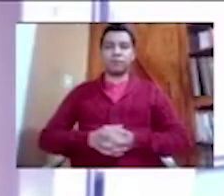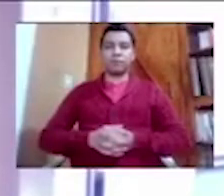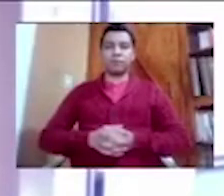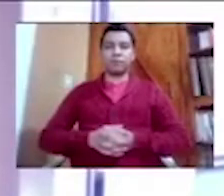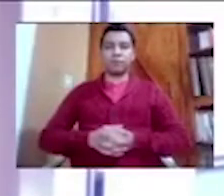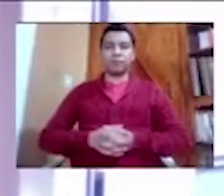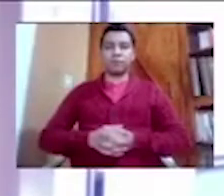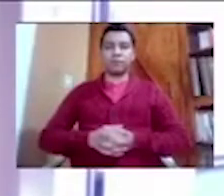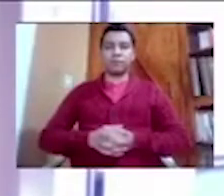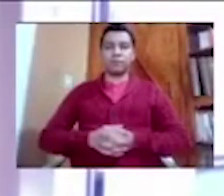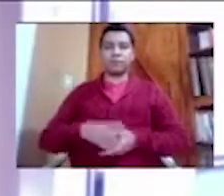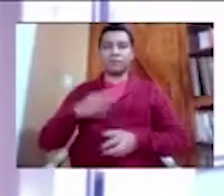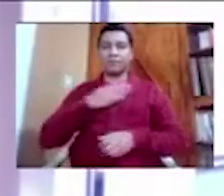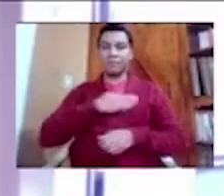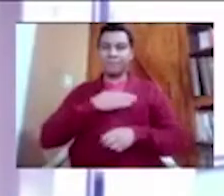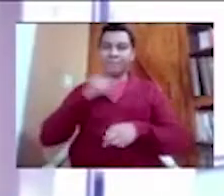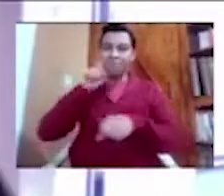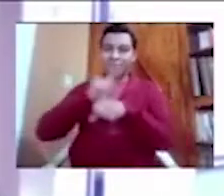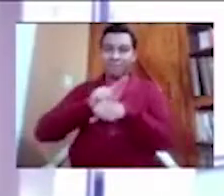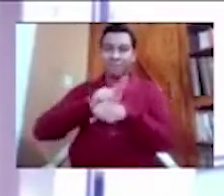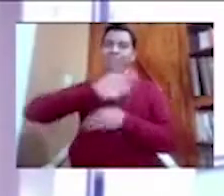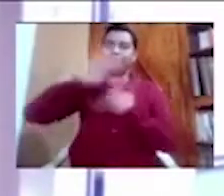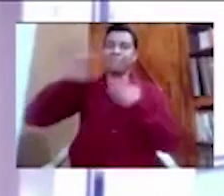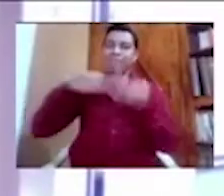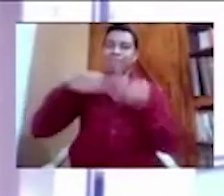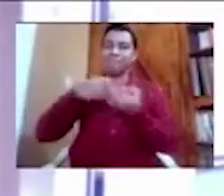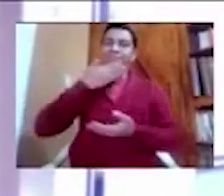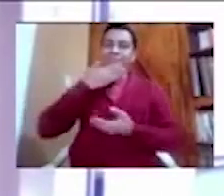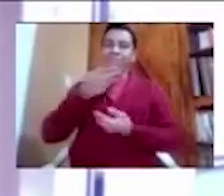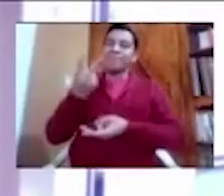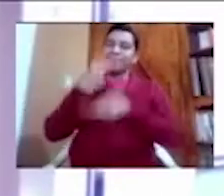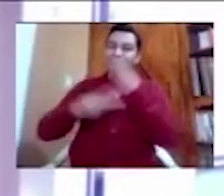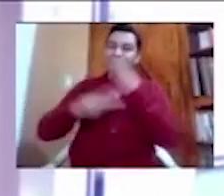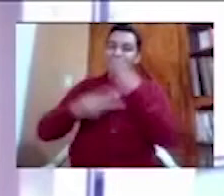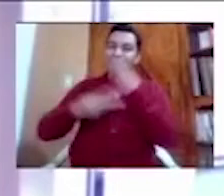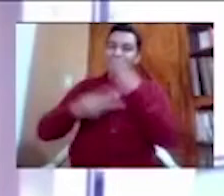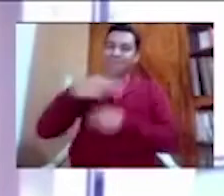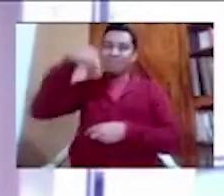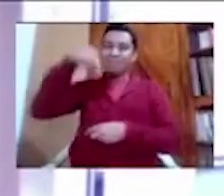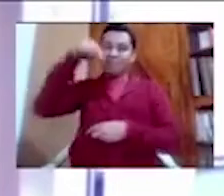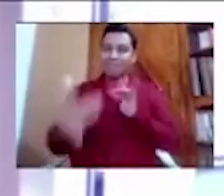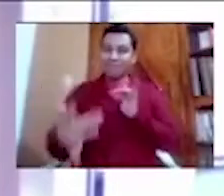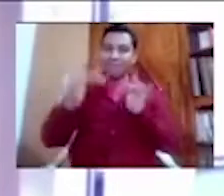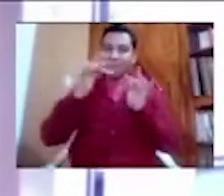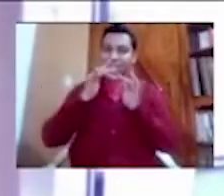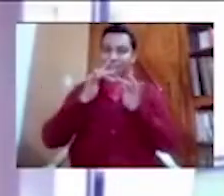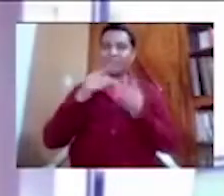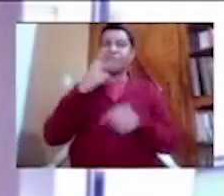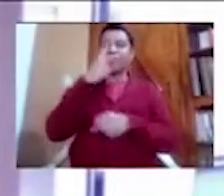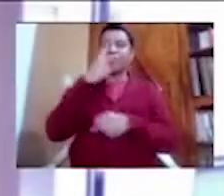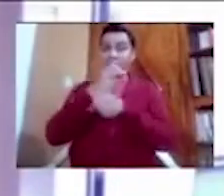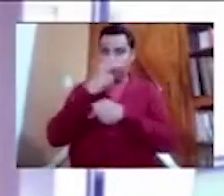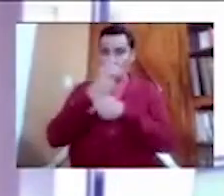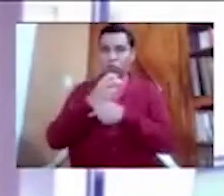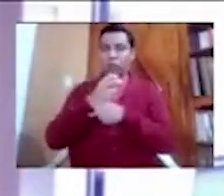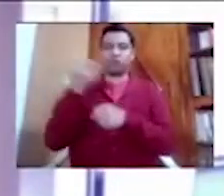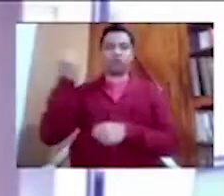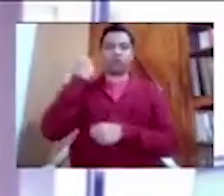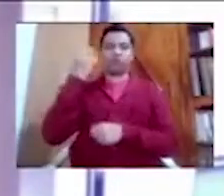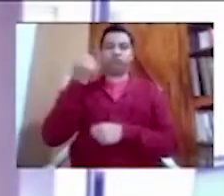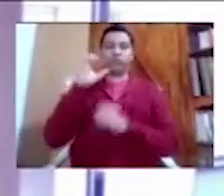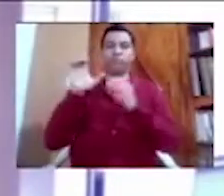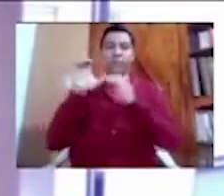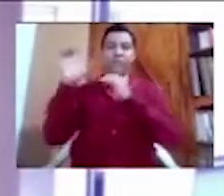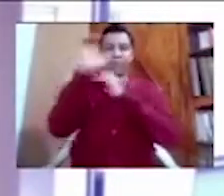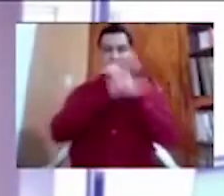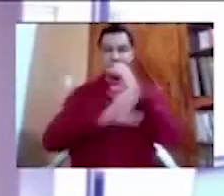Muy buenos días, tengan todas y todos ustedes bienvenidas y bienvenidos a esta segunda sesión del ciclo Voces